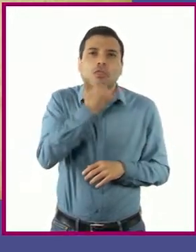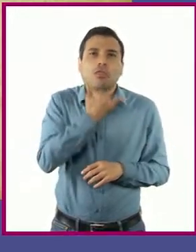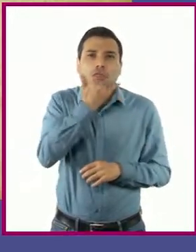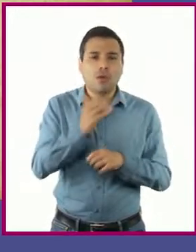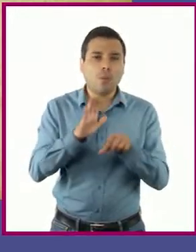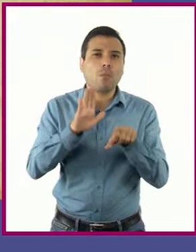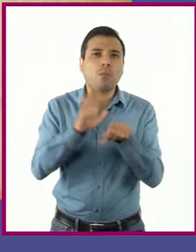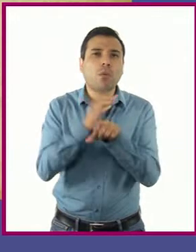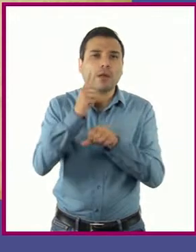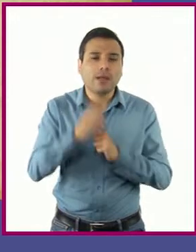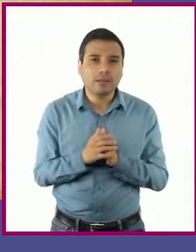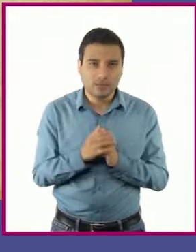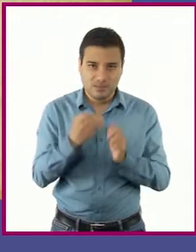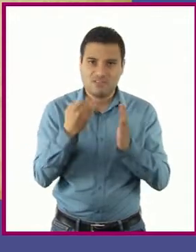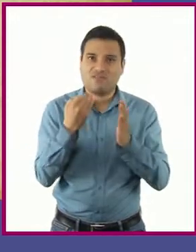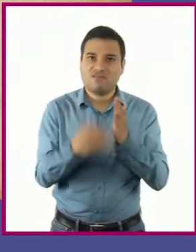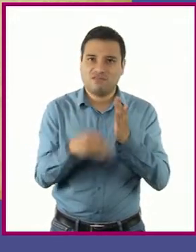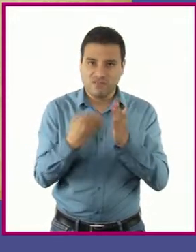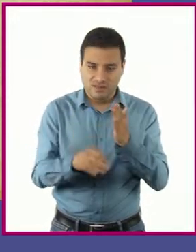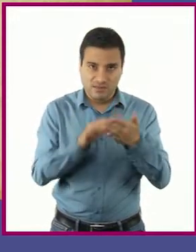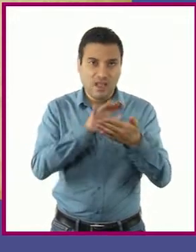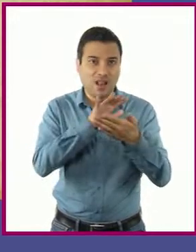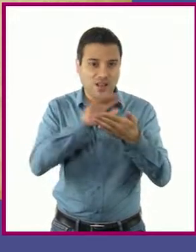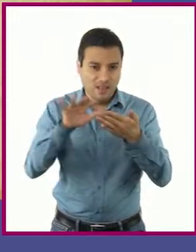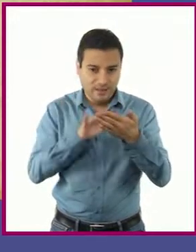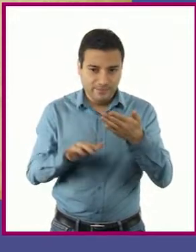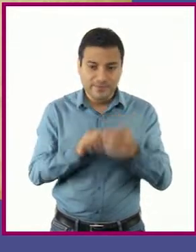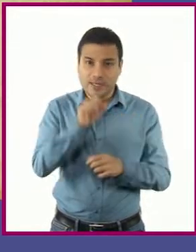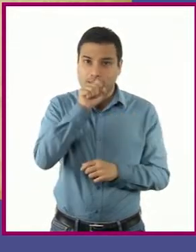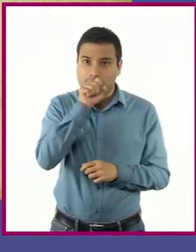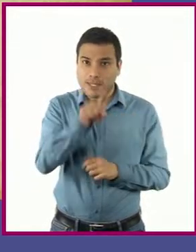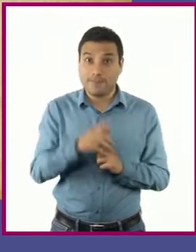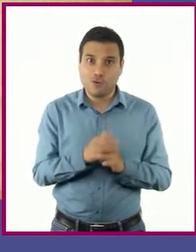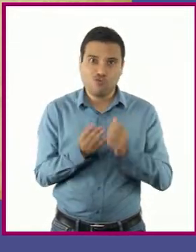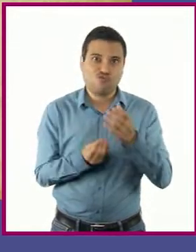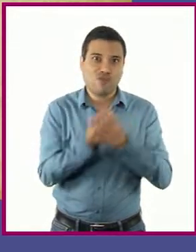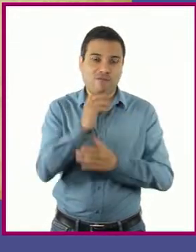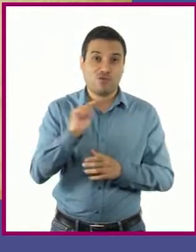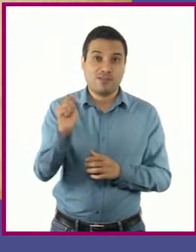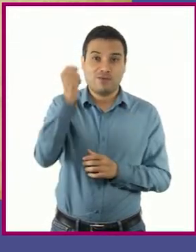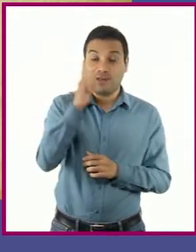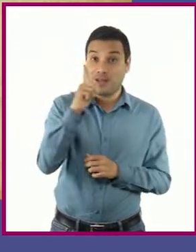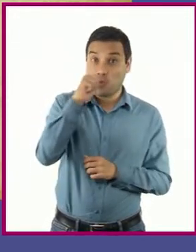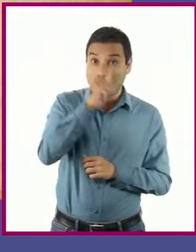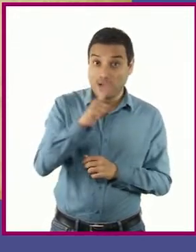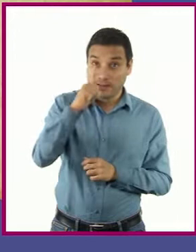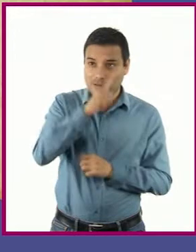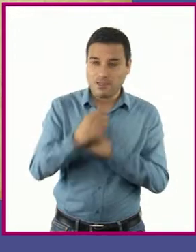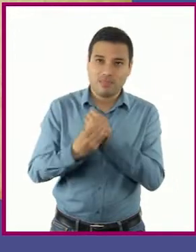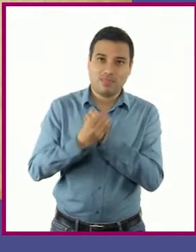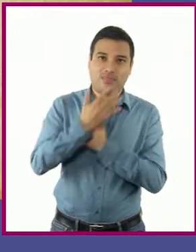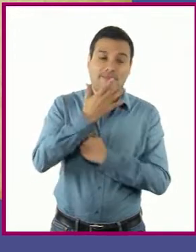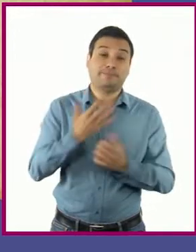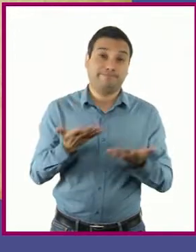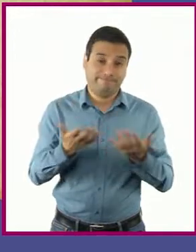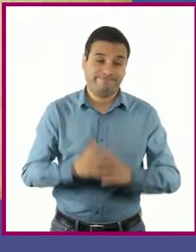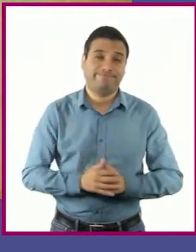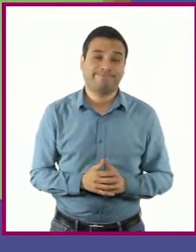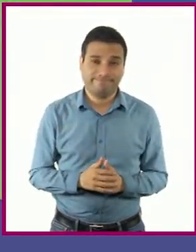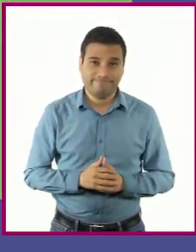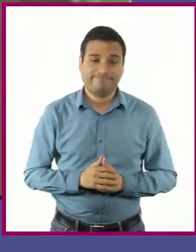ser la poca lectura y la influencia del lenguaje tecnológico, como el que se utiliza actualmente en los mensajes de